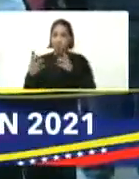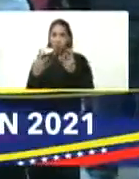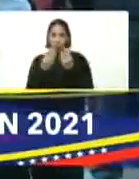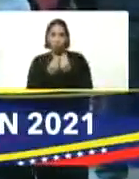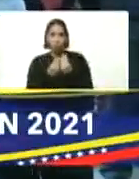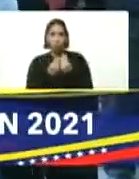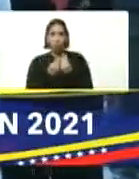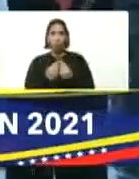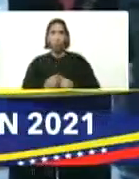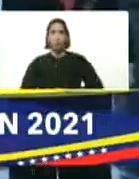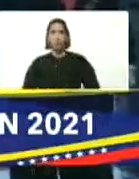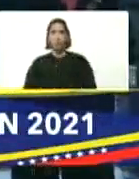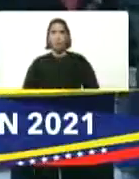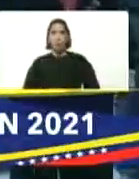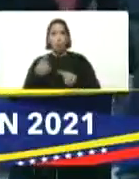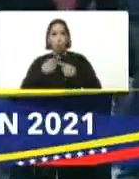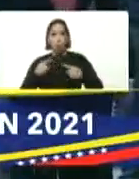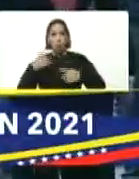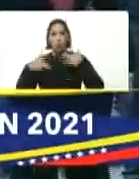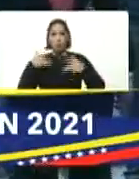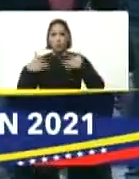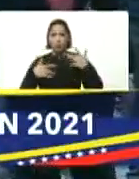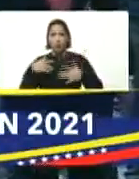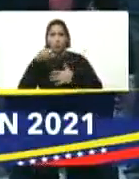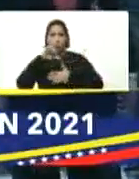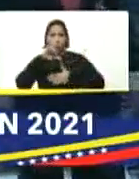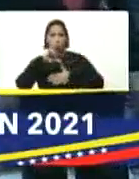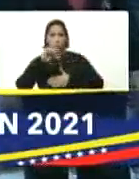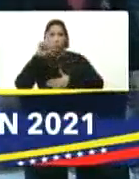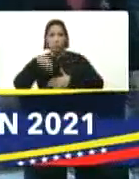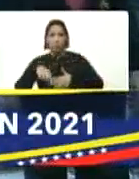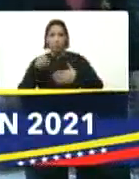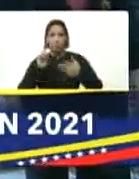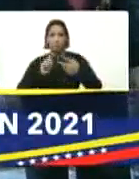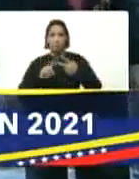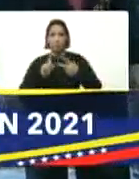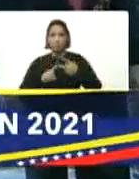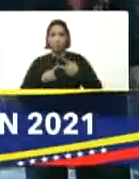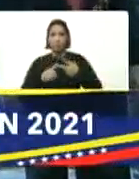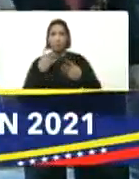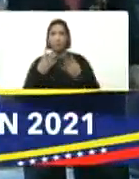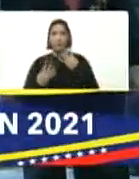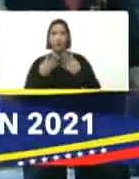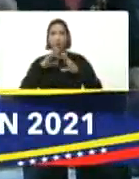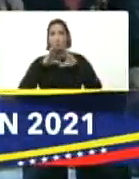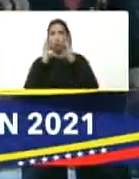con la Cuarta Bienal del Sur y la Feria Mundial de